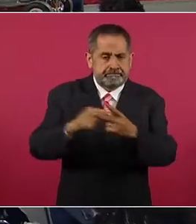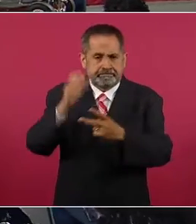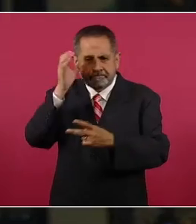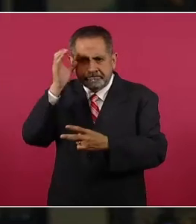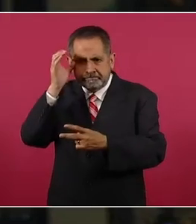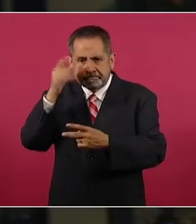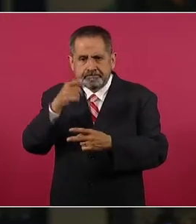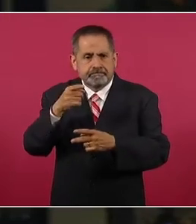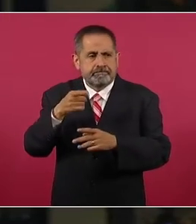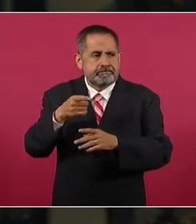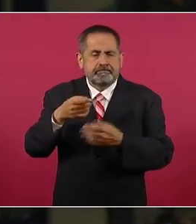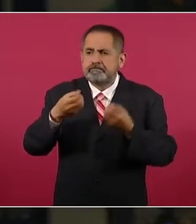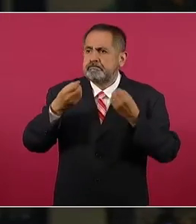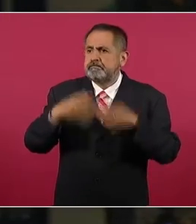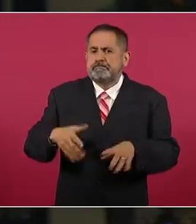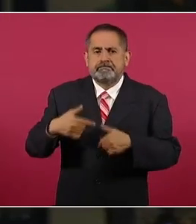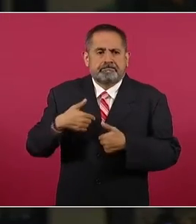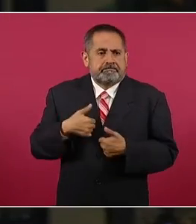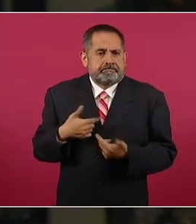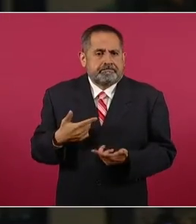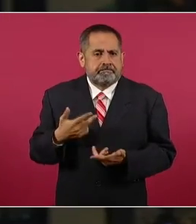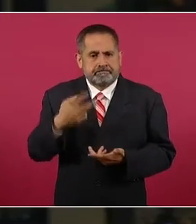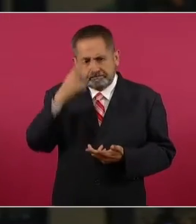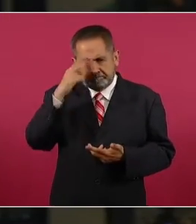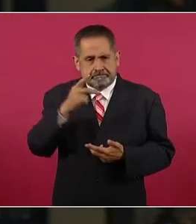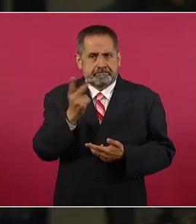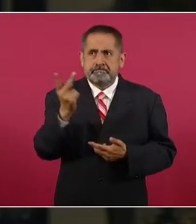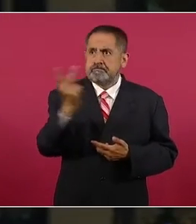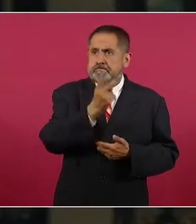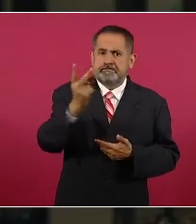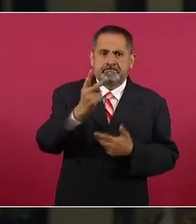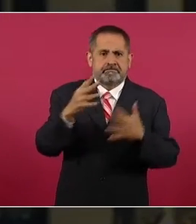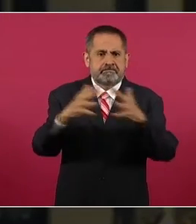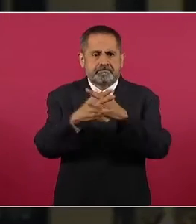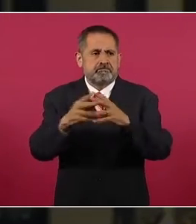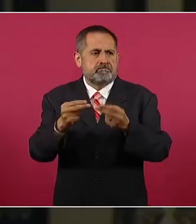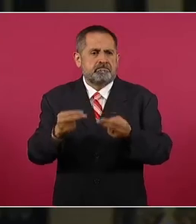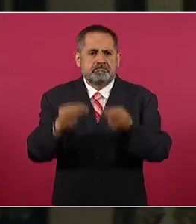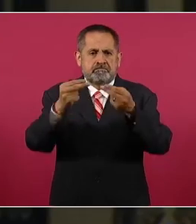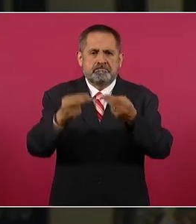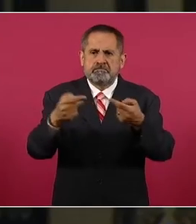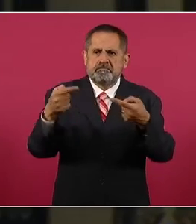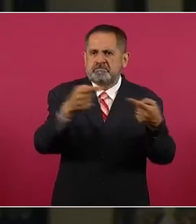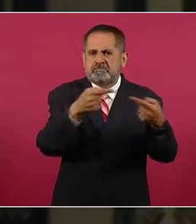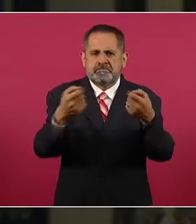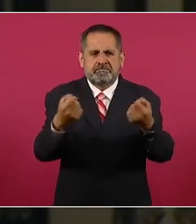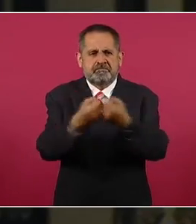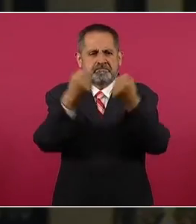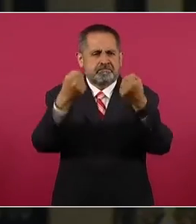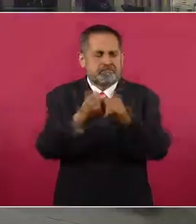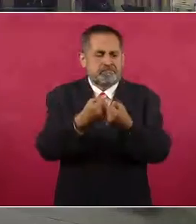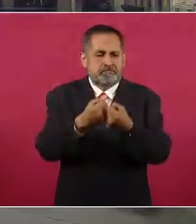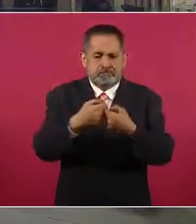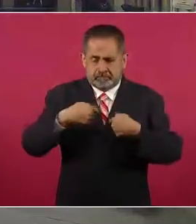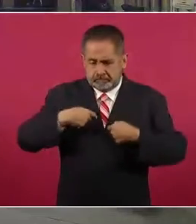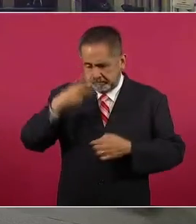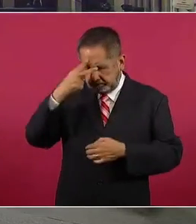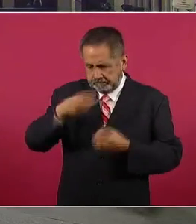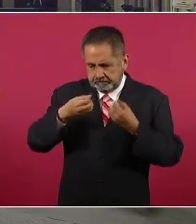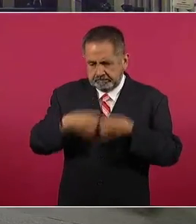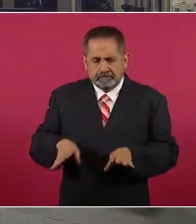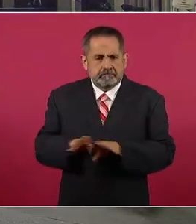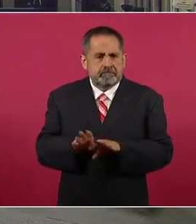¿Cómo afectaría un conflicto bélico, comercial, entre Estados Unidos y China a México? ¿Cómo